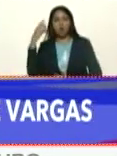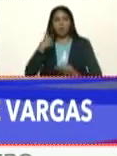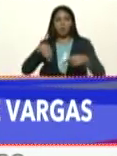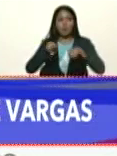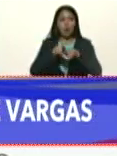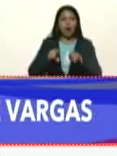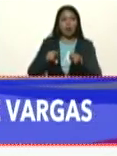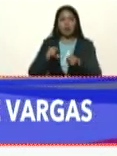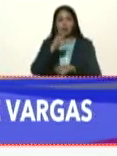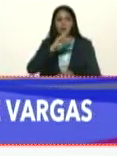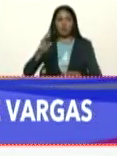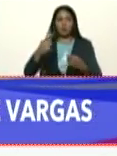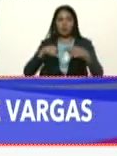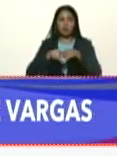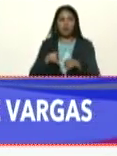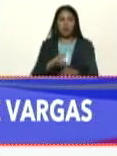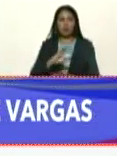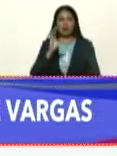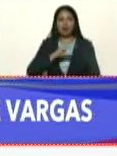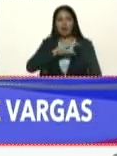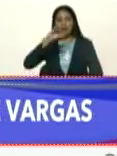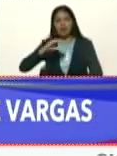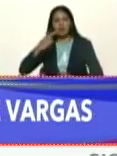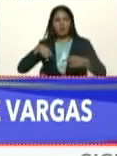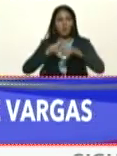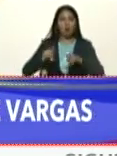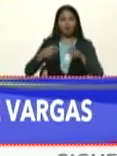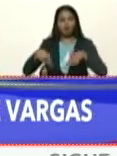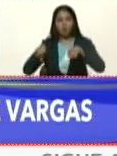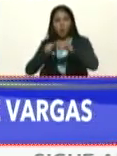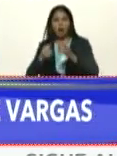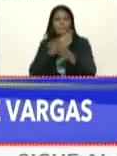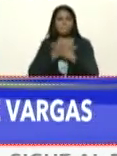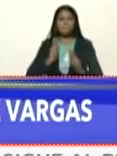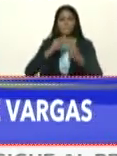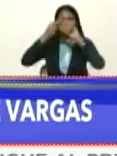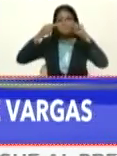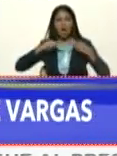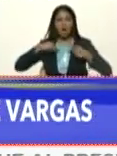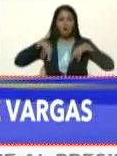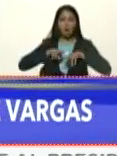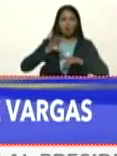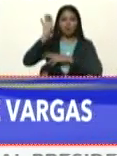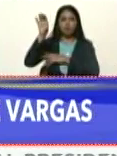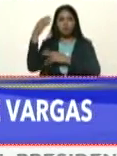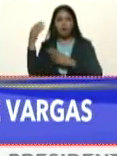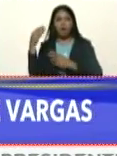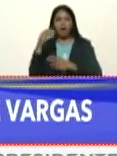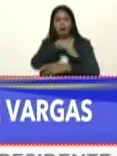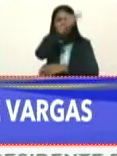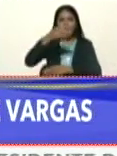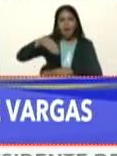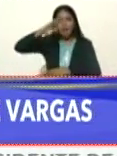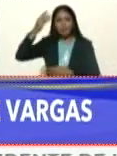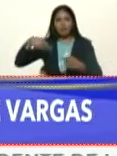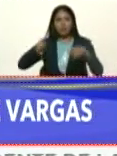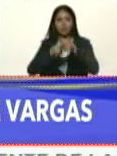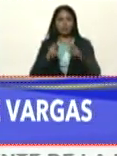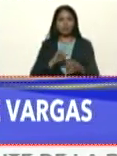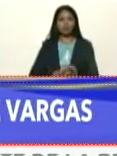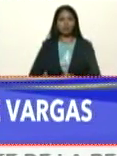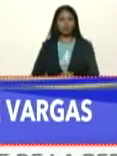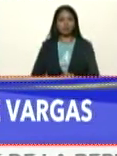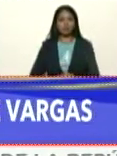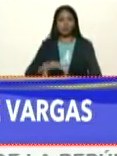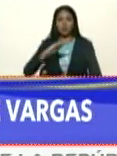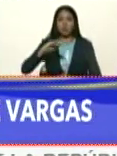república caribeña, atlántica, pacífica, amazónica, andina, donde